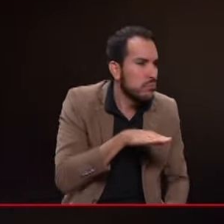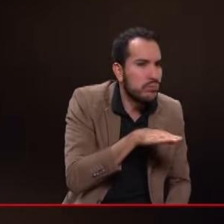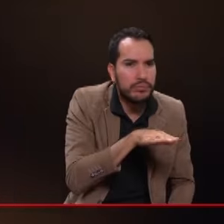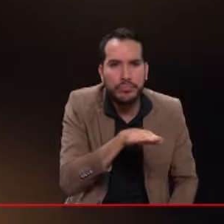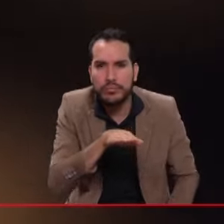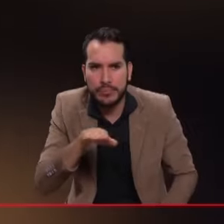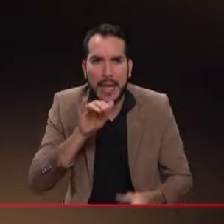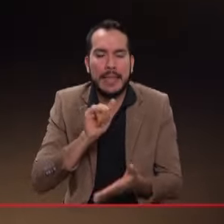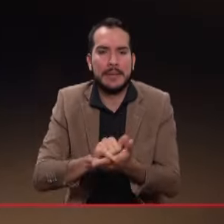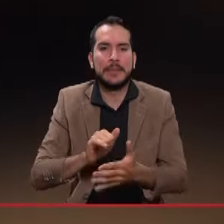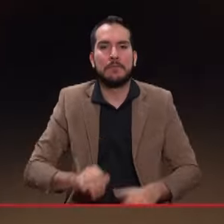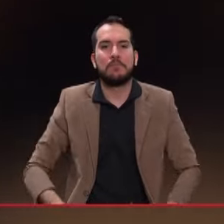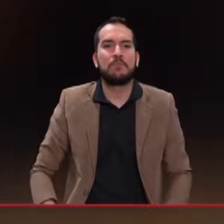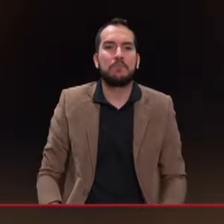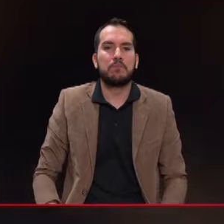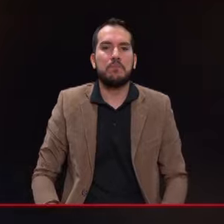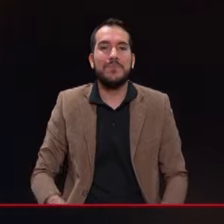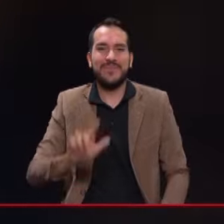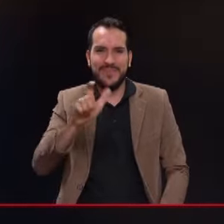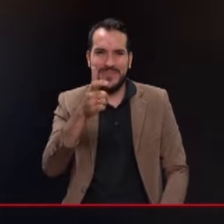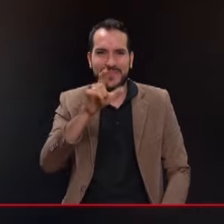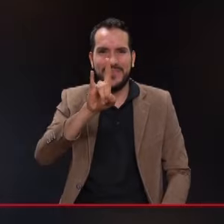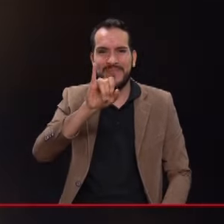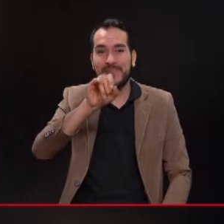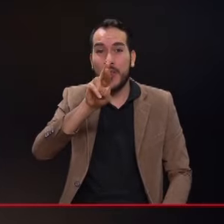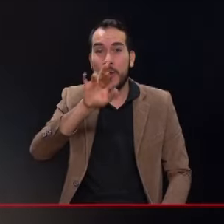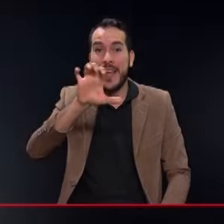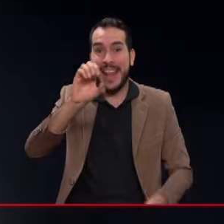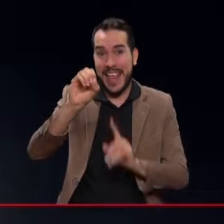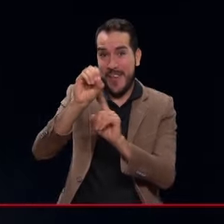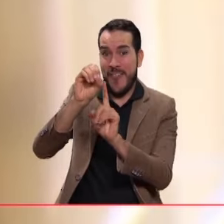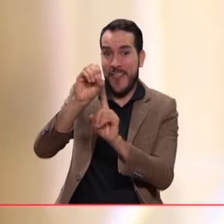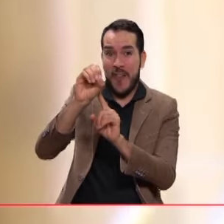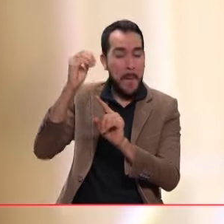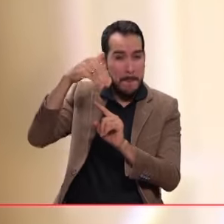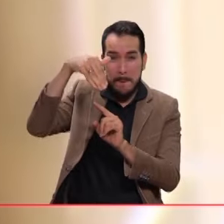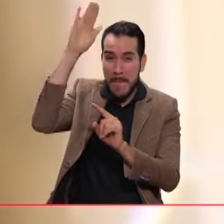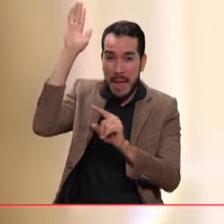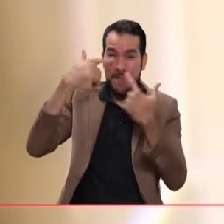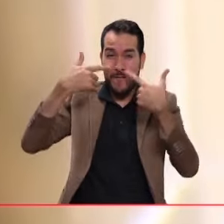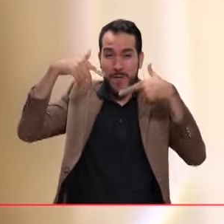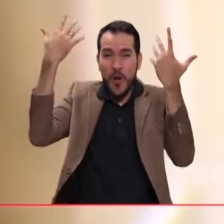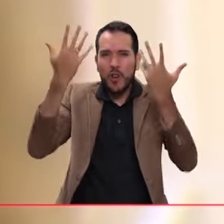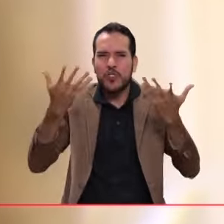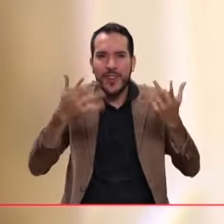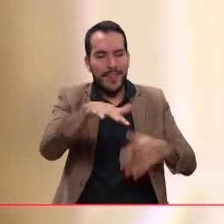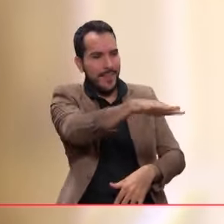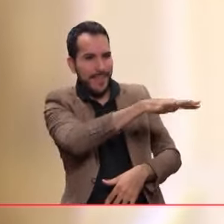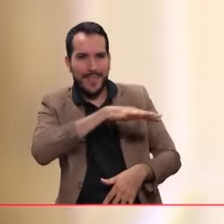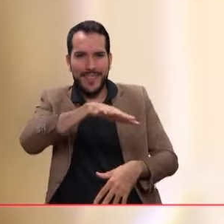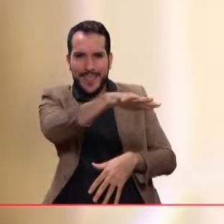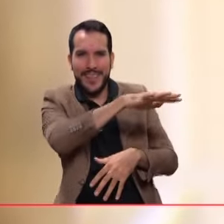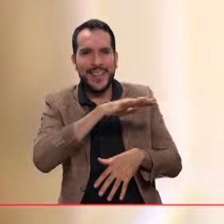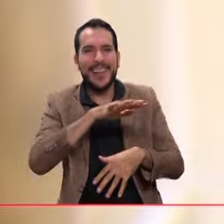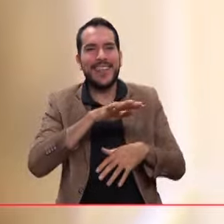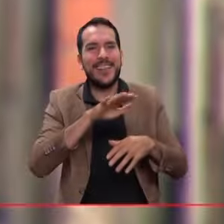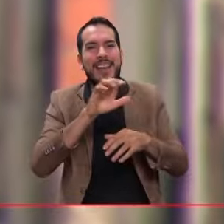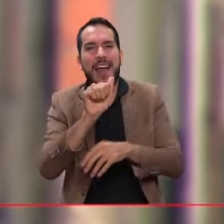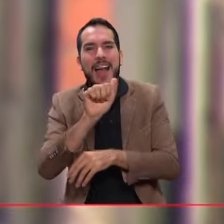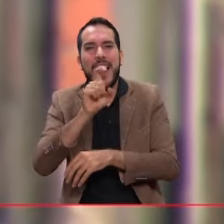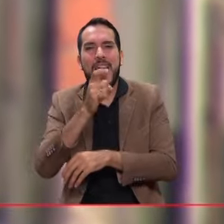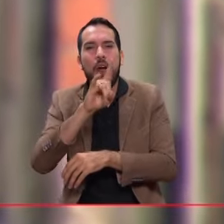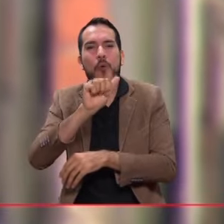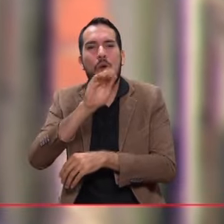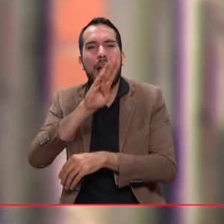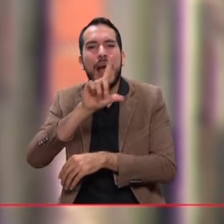Mero puño cerrado. Aunque el guireo parece ser la moda, en el distrito de Agua Blanca también se habla de sueños, como el de esta joven que, pese a ser parte de